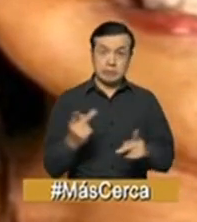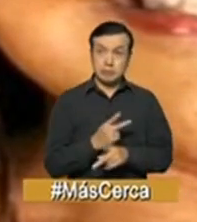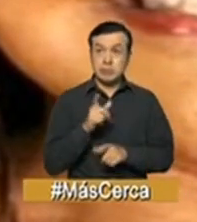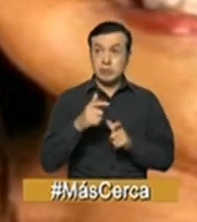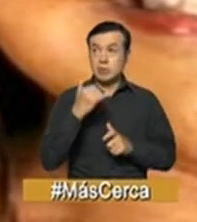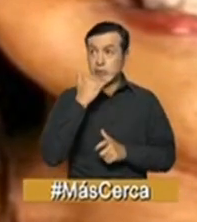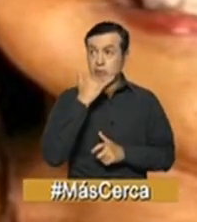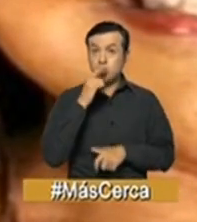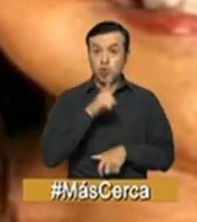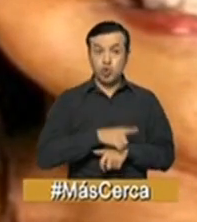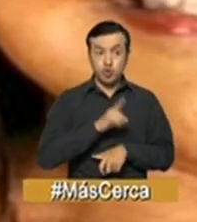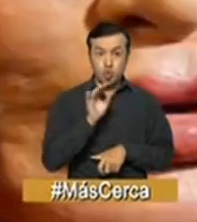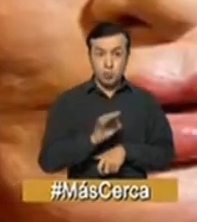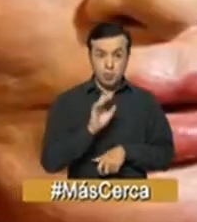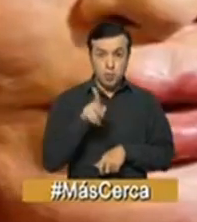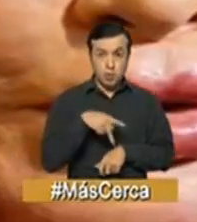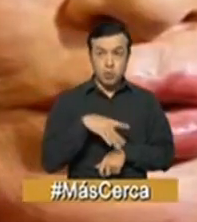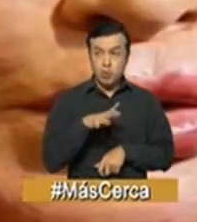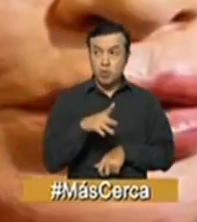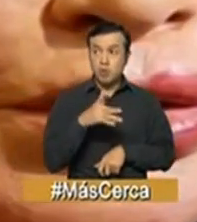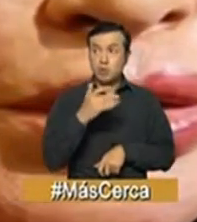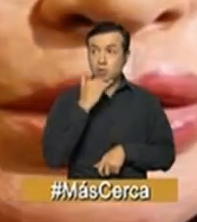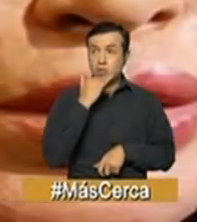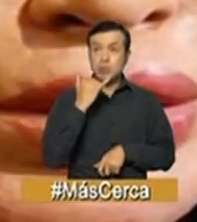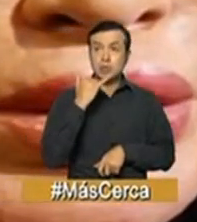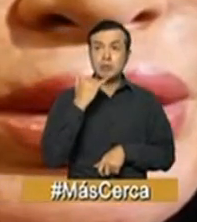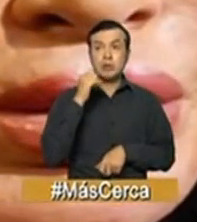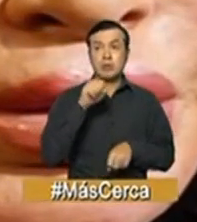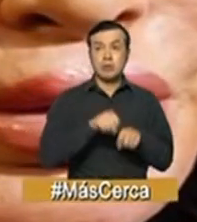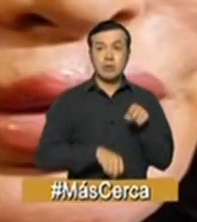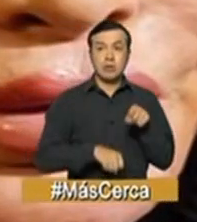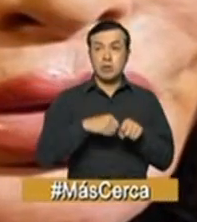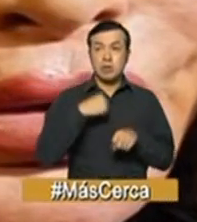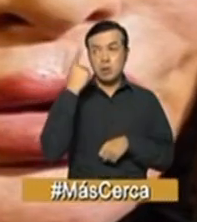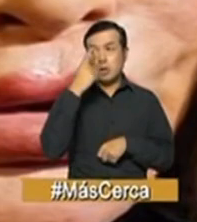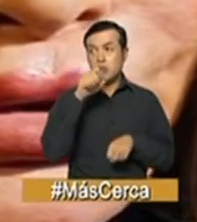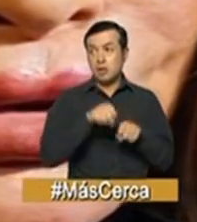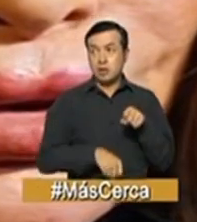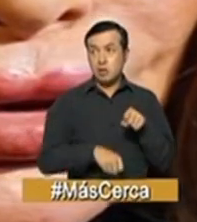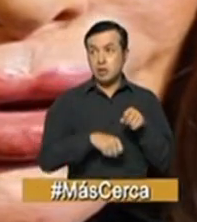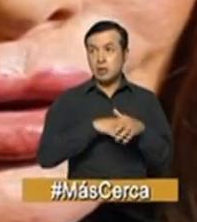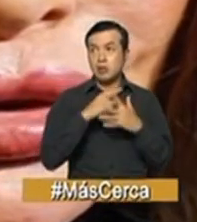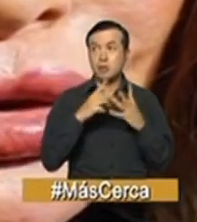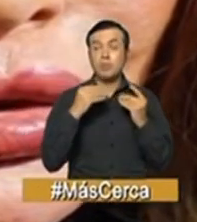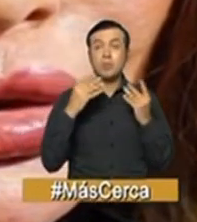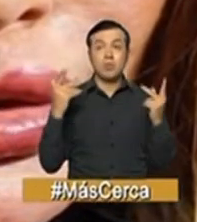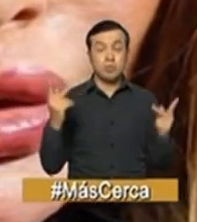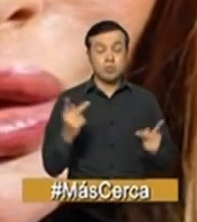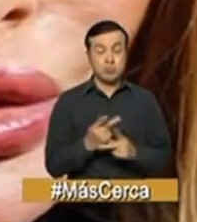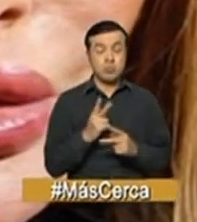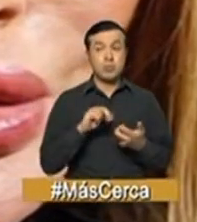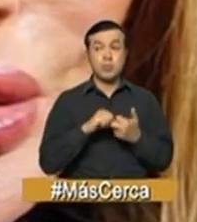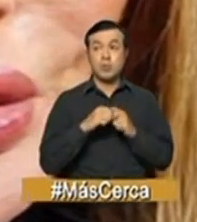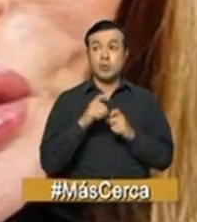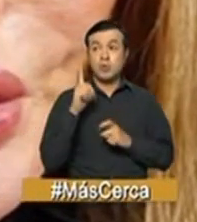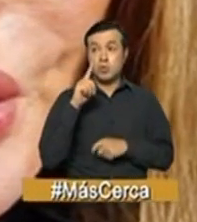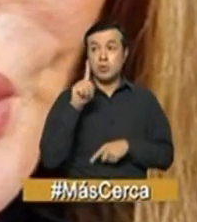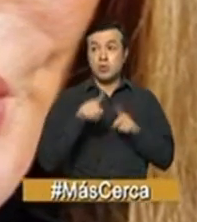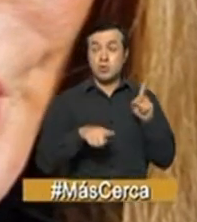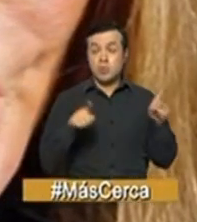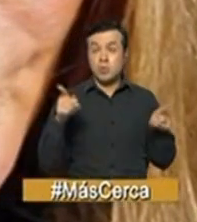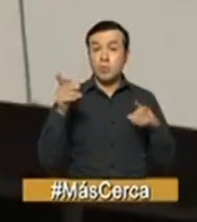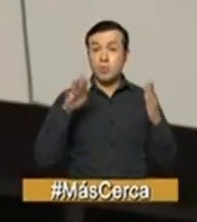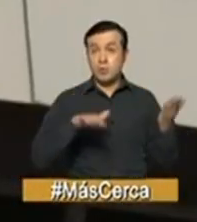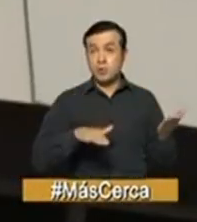no ejercen la medicina, dejando trastornos físicos, psicológicos e incluso muchas veces llevando a la